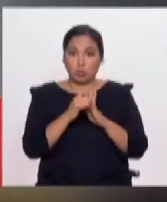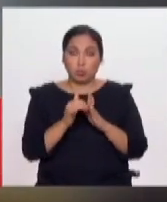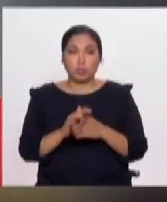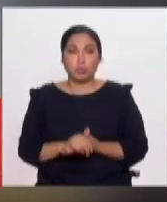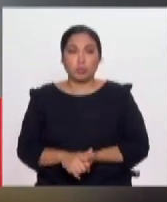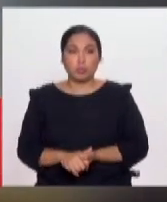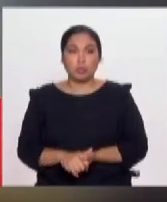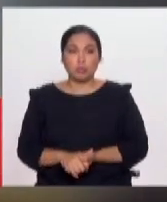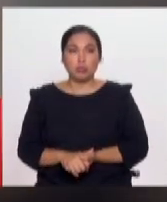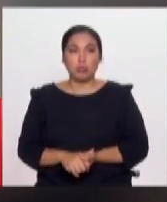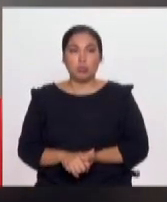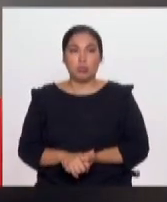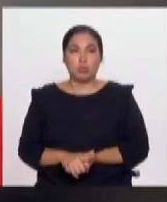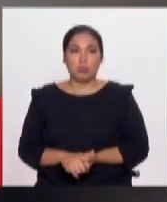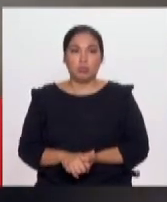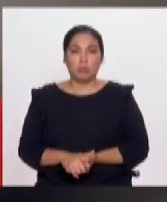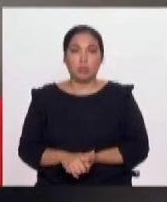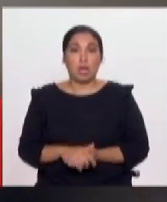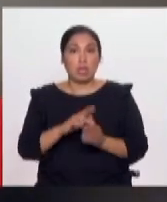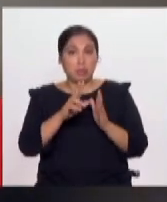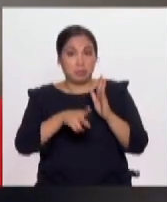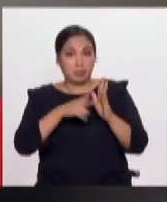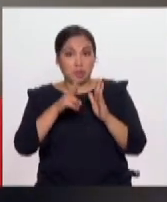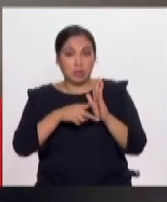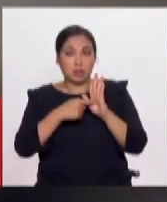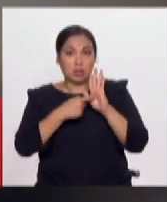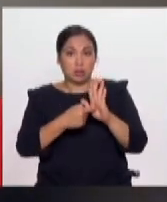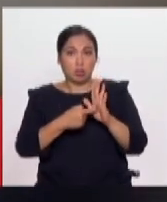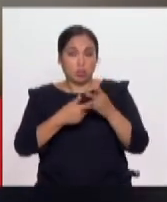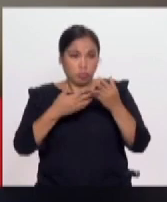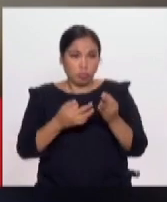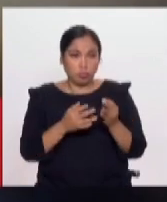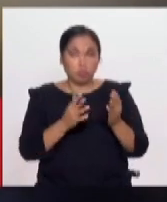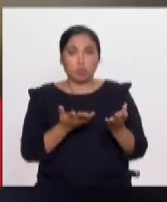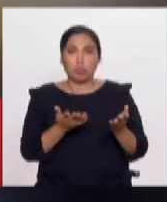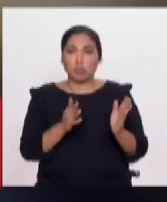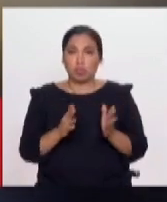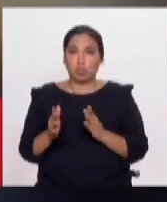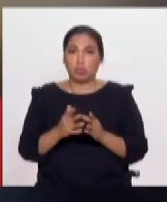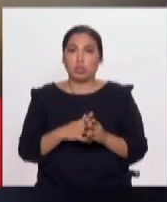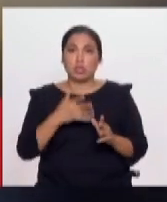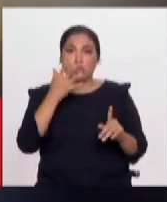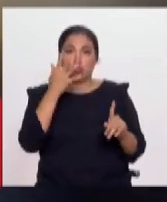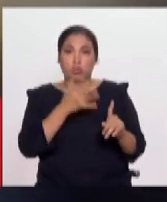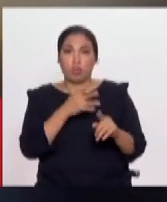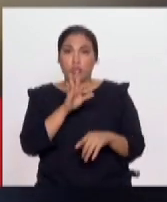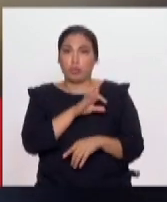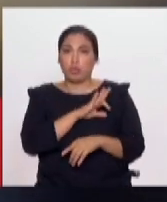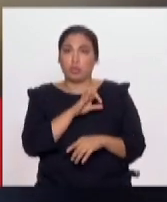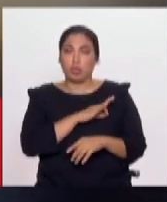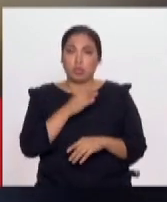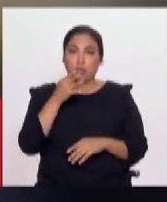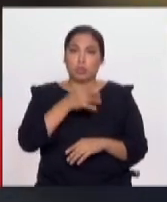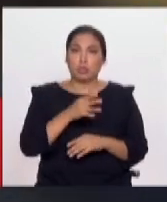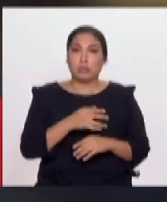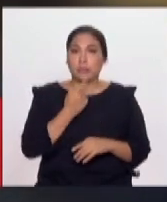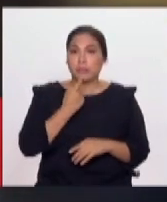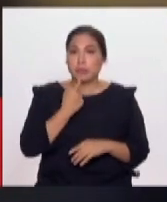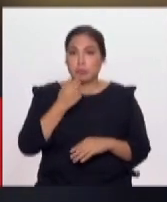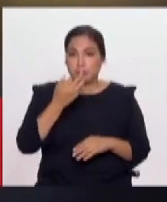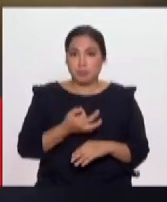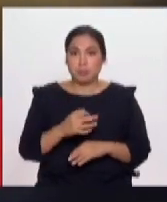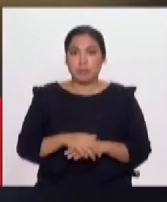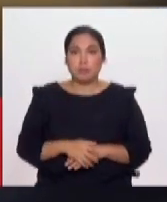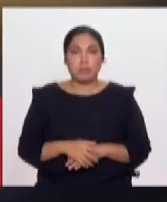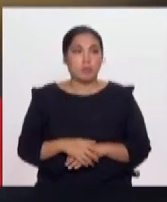los videos que fueron captados en ese momento de la agresión, procedió ahí en lo que es la intervención de la Fiscalía, pero sin embargo, tal como lo mencionas,